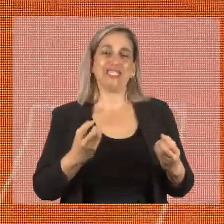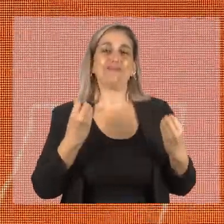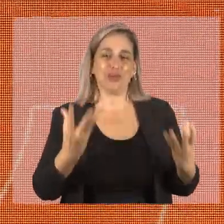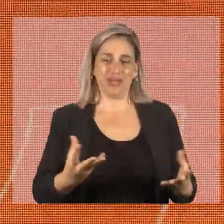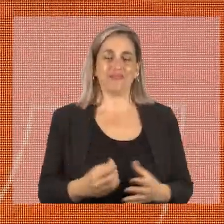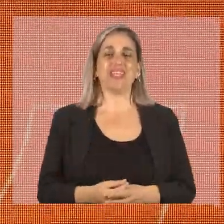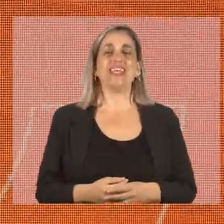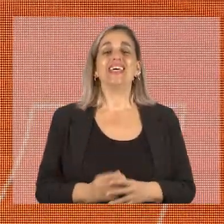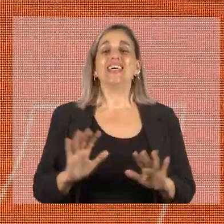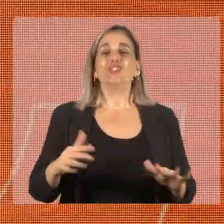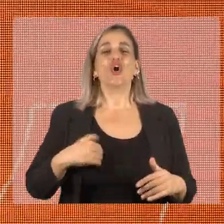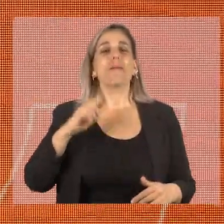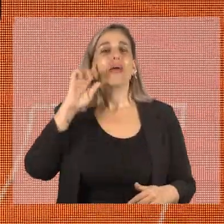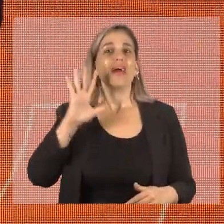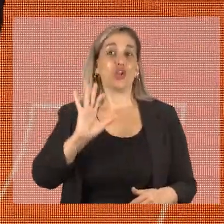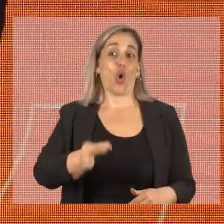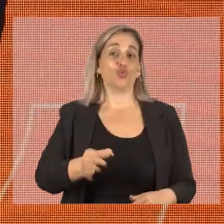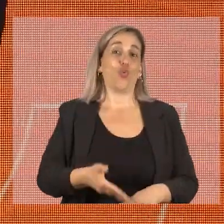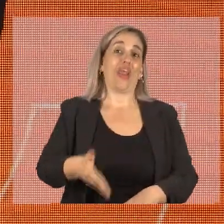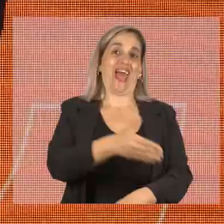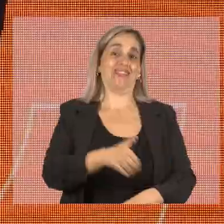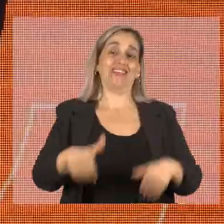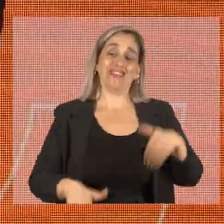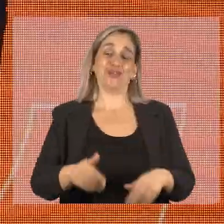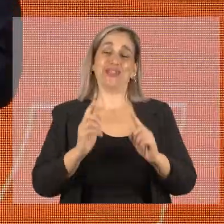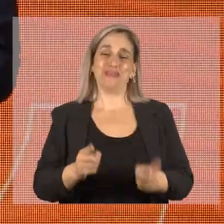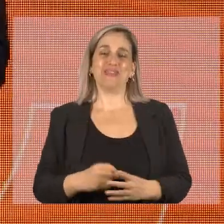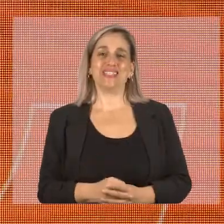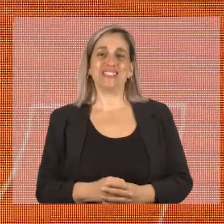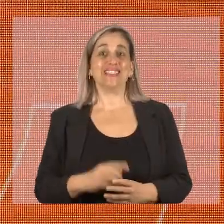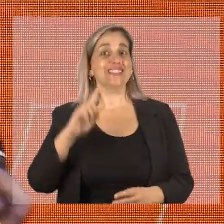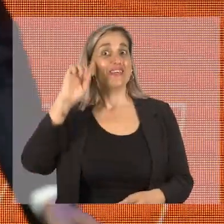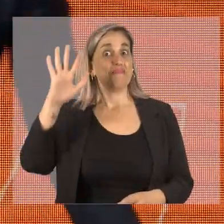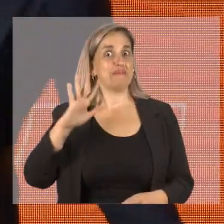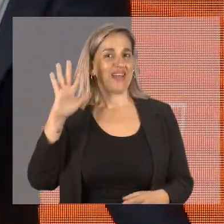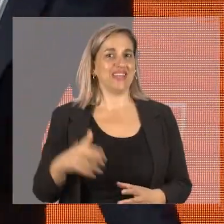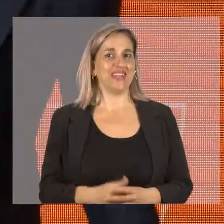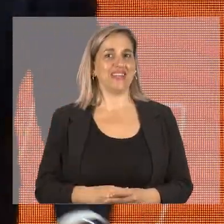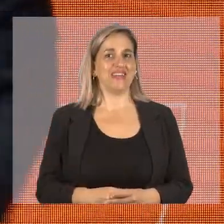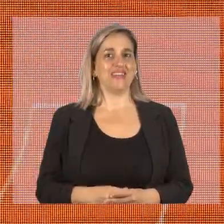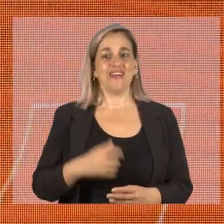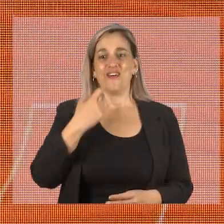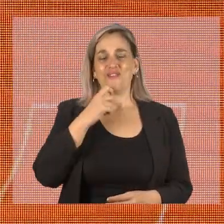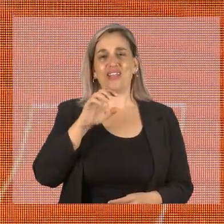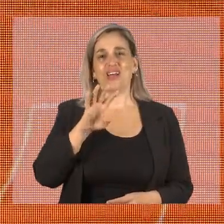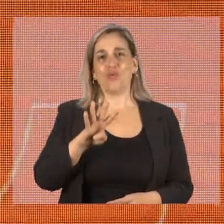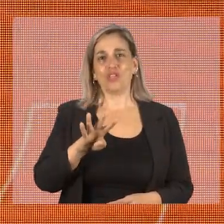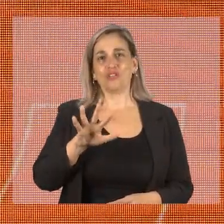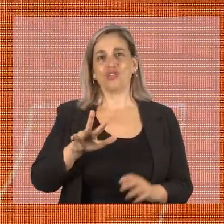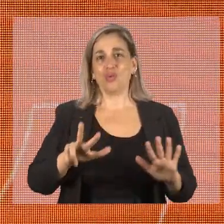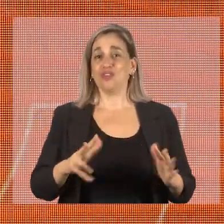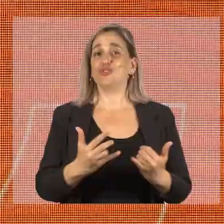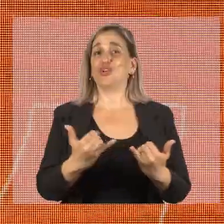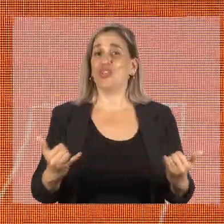realidad me imaginé octubre también. Y me imaginé... Quedan 458